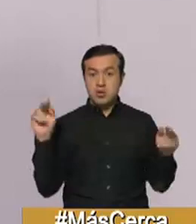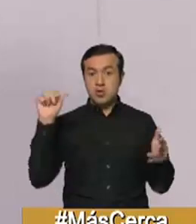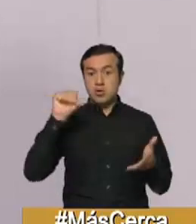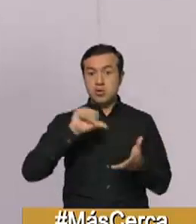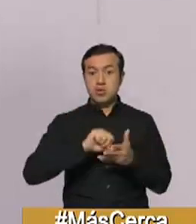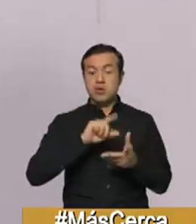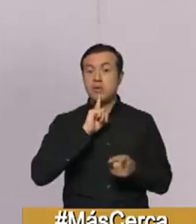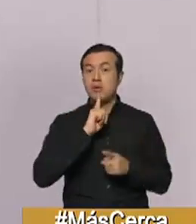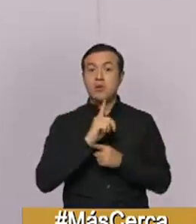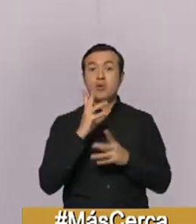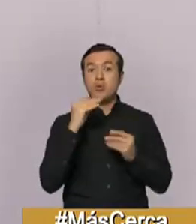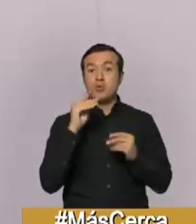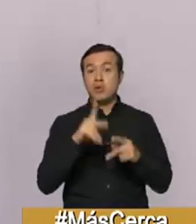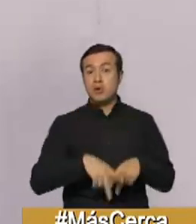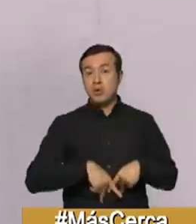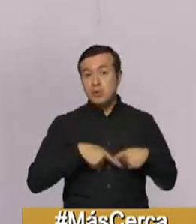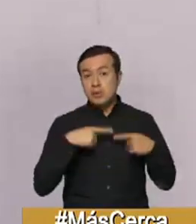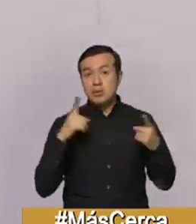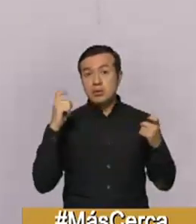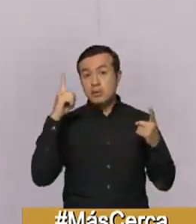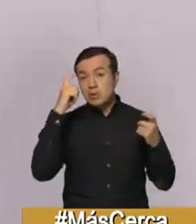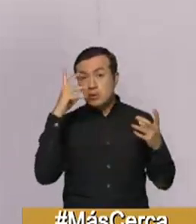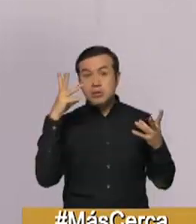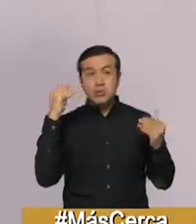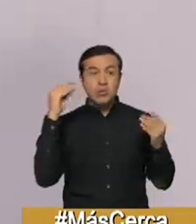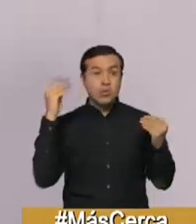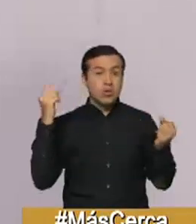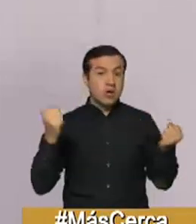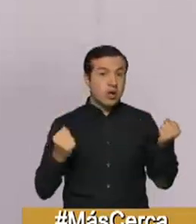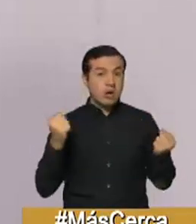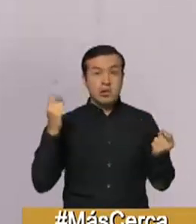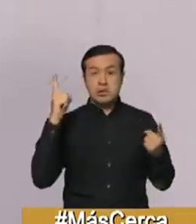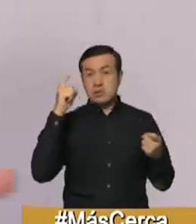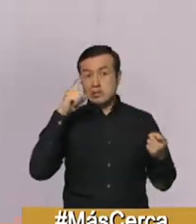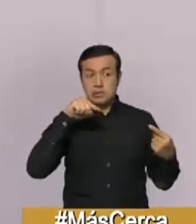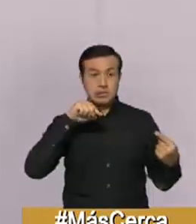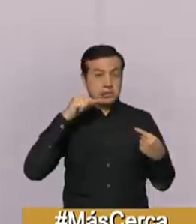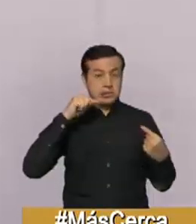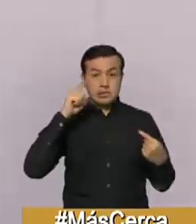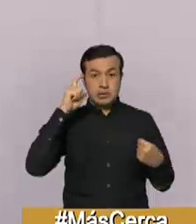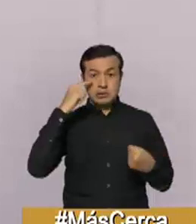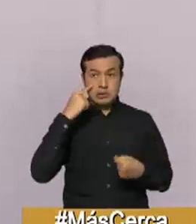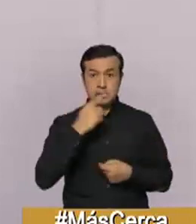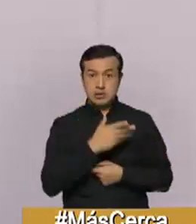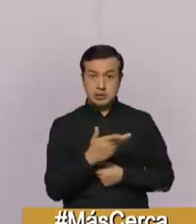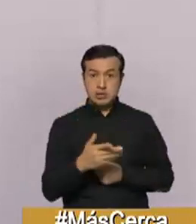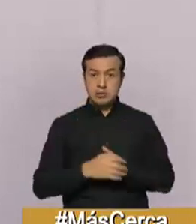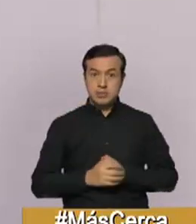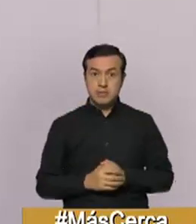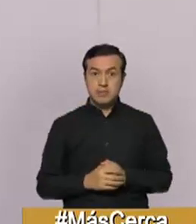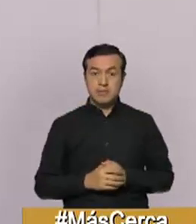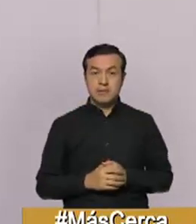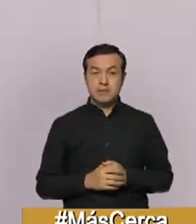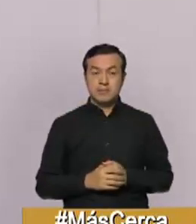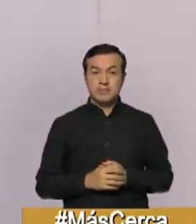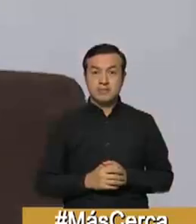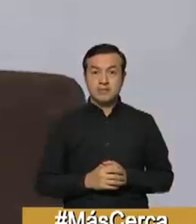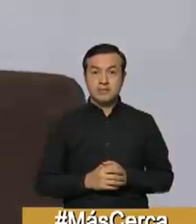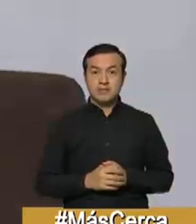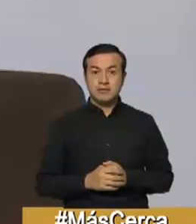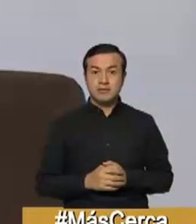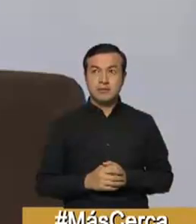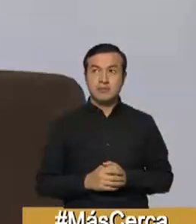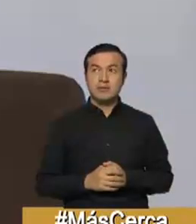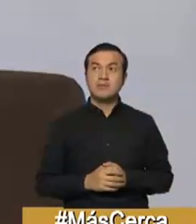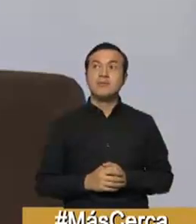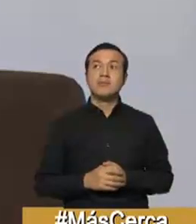y que muchas veces por la vida ajetreada, por ir a mil en el auto, por estar peleando, no nos damos ni cuenta. Así es, así es. Y lo que pasa